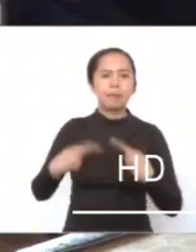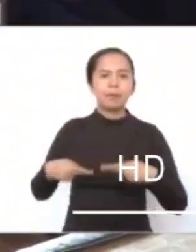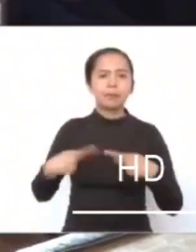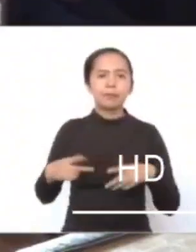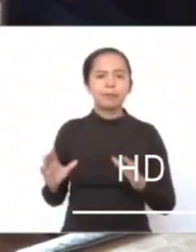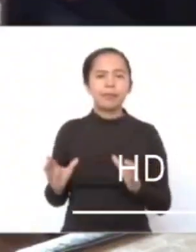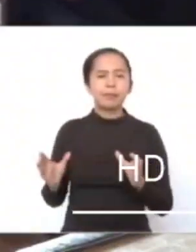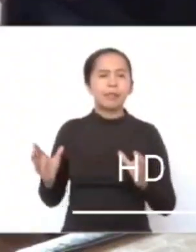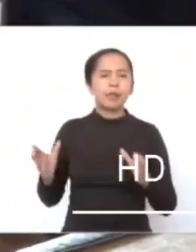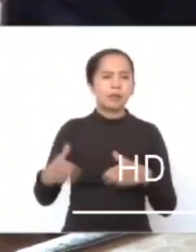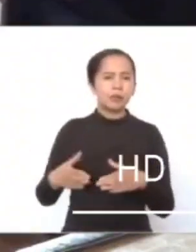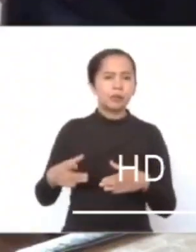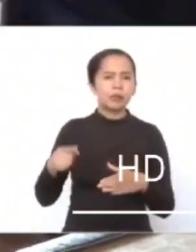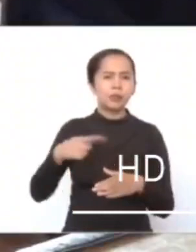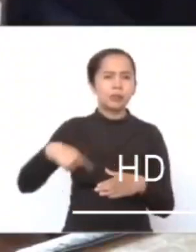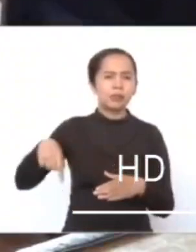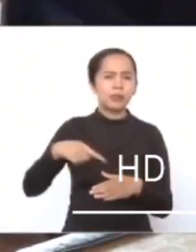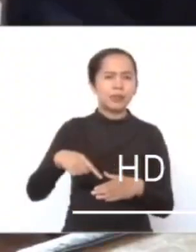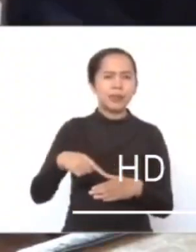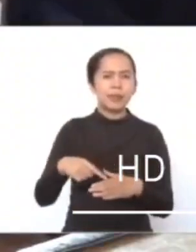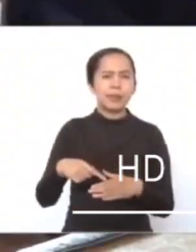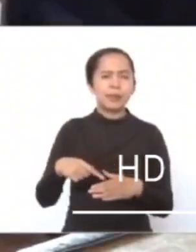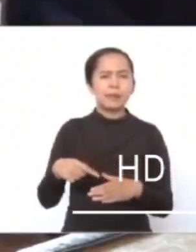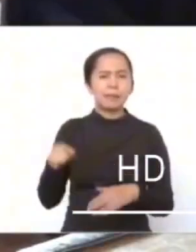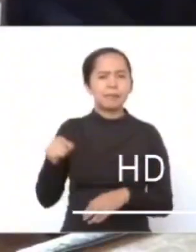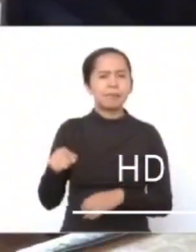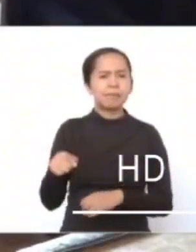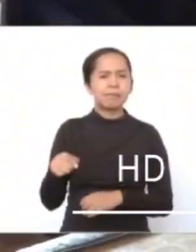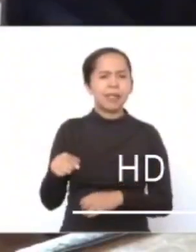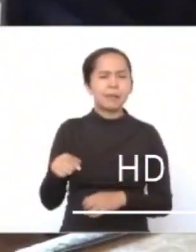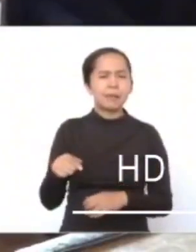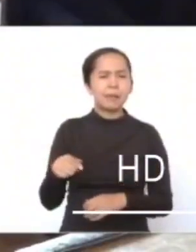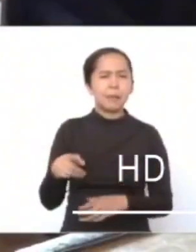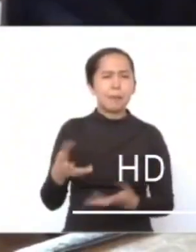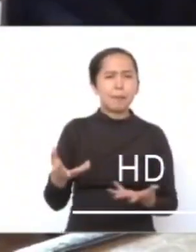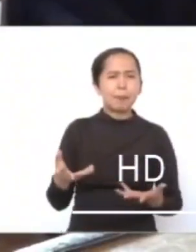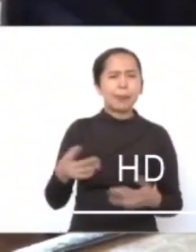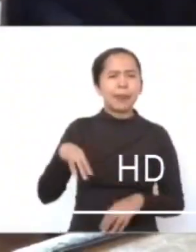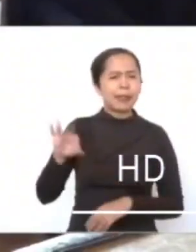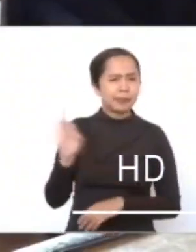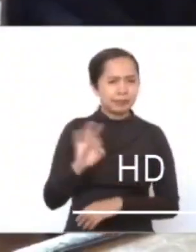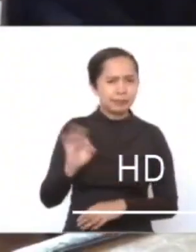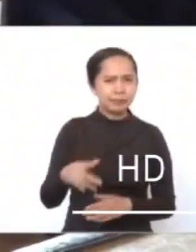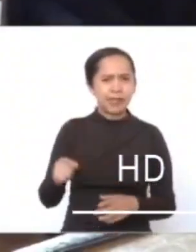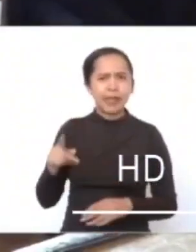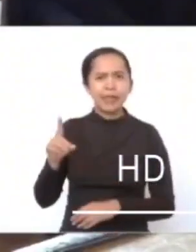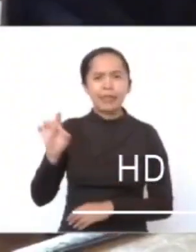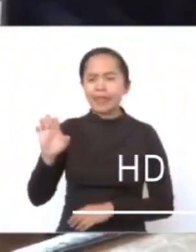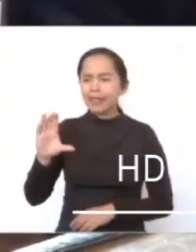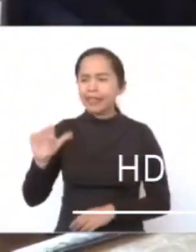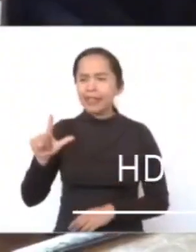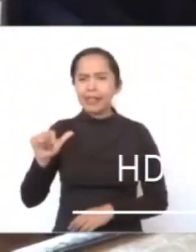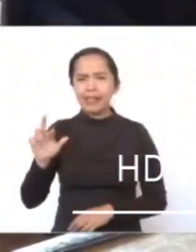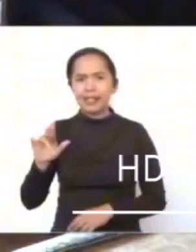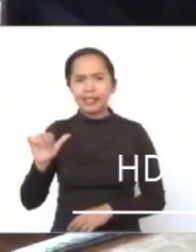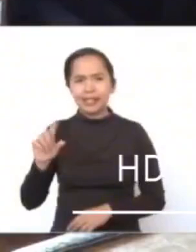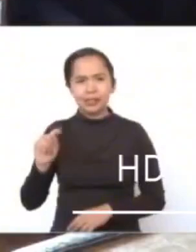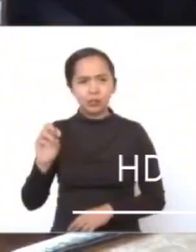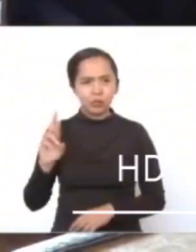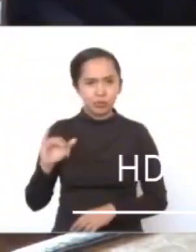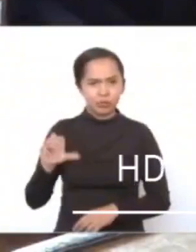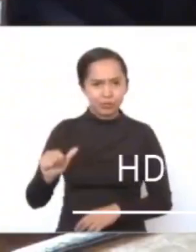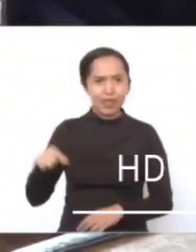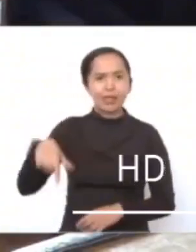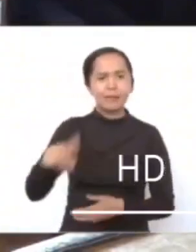del Grupo Interinstitucional y Multidisciplinario de Seguimiento a la Declaratoria de Alerta por Violencia contra las Mujeres en la Ciudad